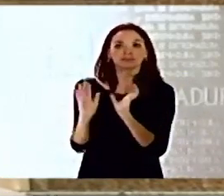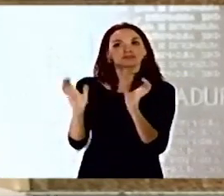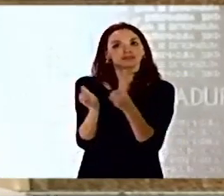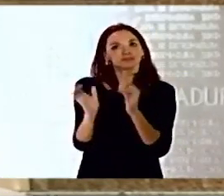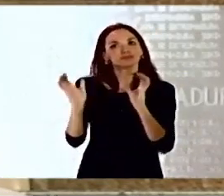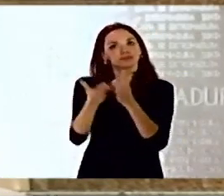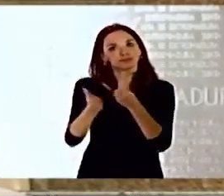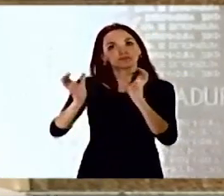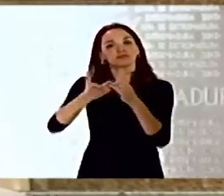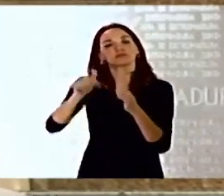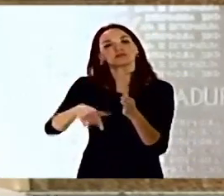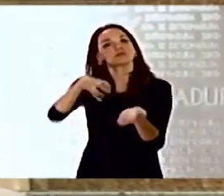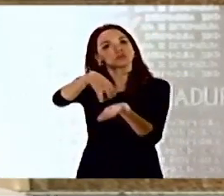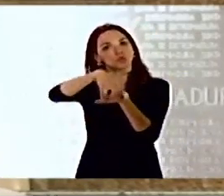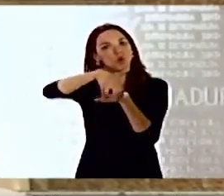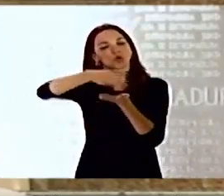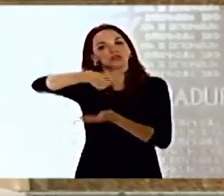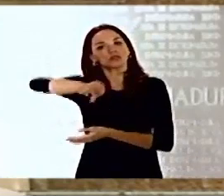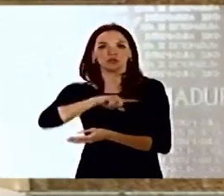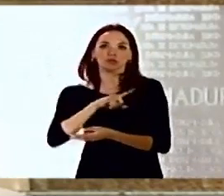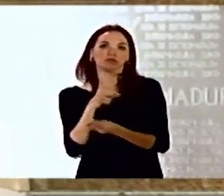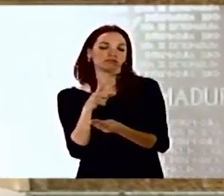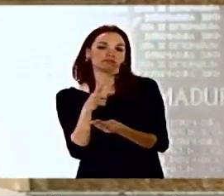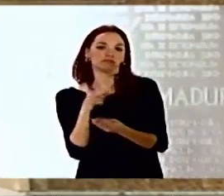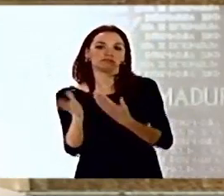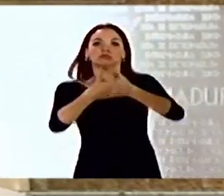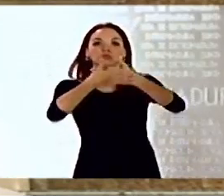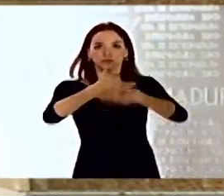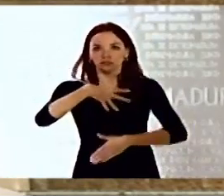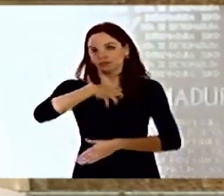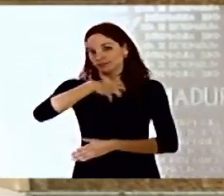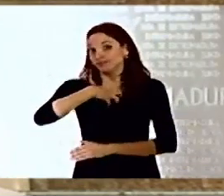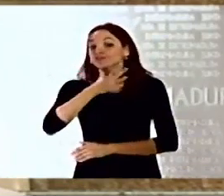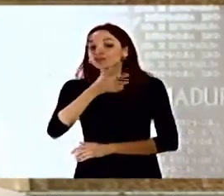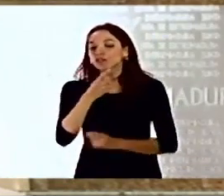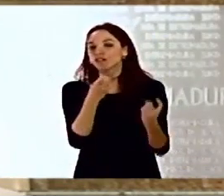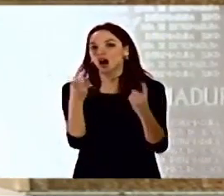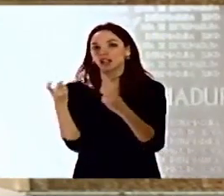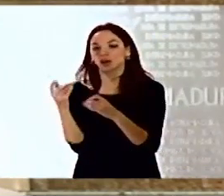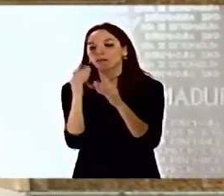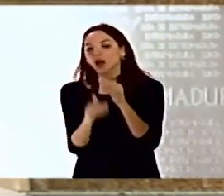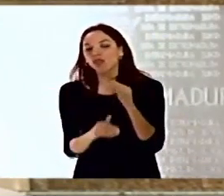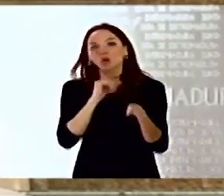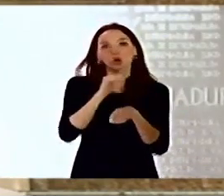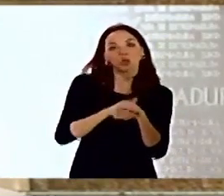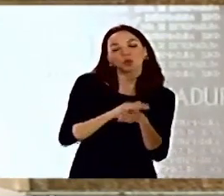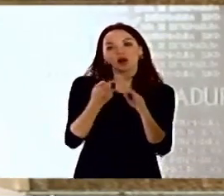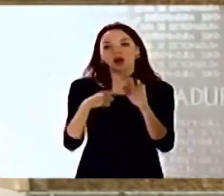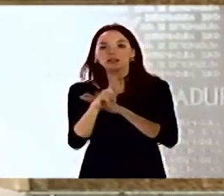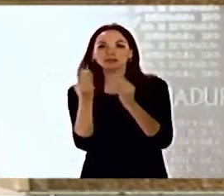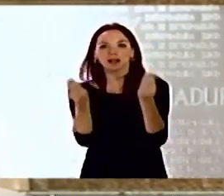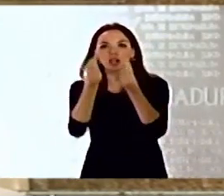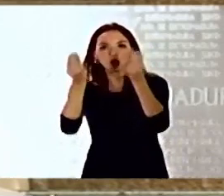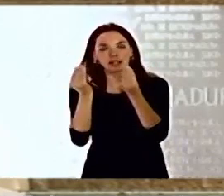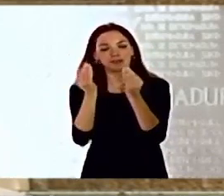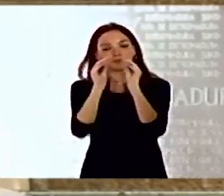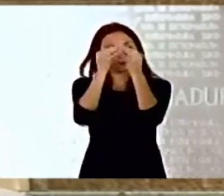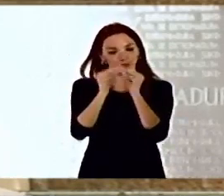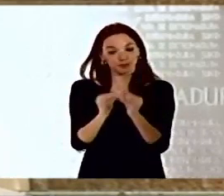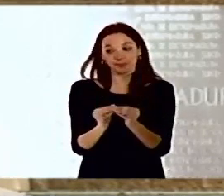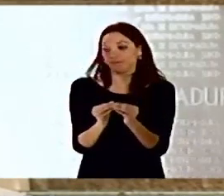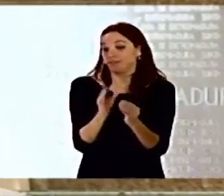es un órgano que no debemos apagar porque todavía tenemos que culminar todos los plazos y todas las mejoras que en